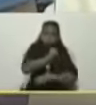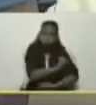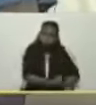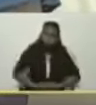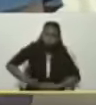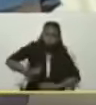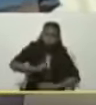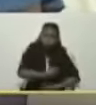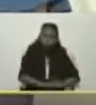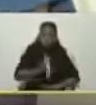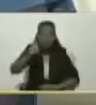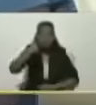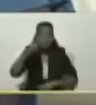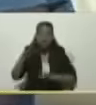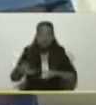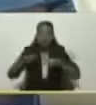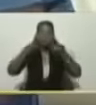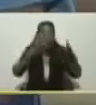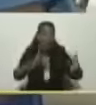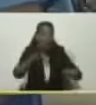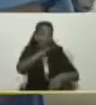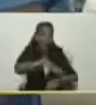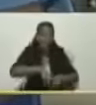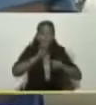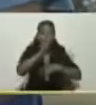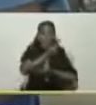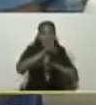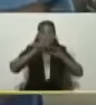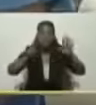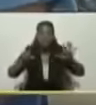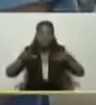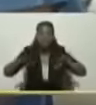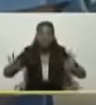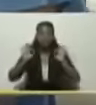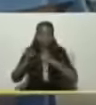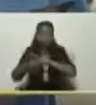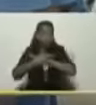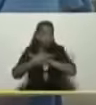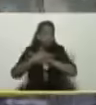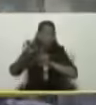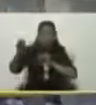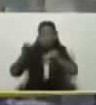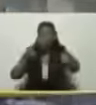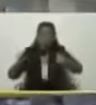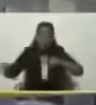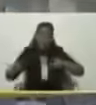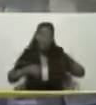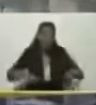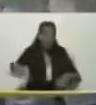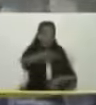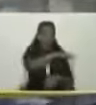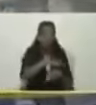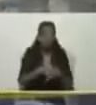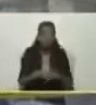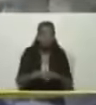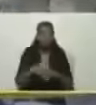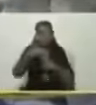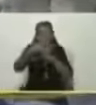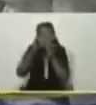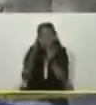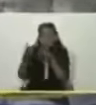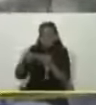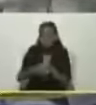en este momento usted entregando 26 unidades de muy alta tecnología para las mujeres en Venezuela. Adelante,